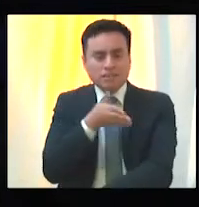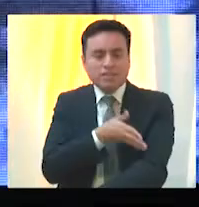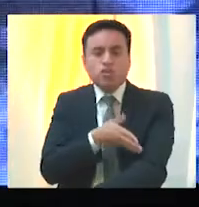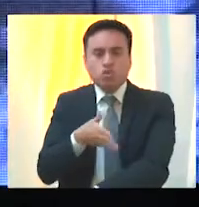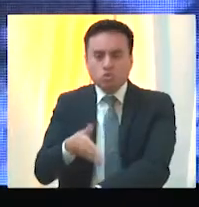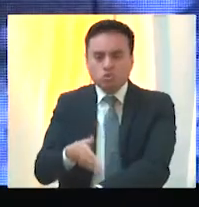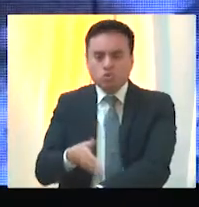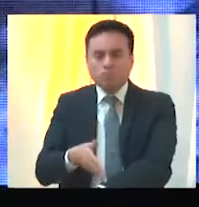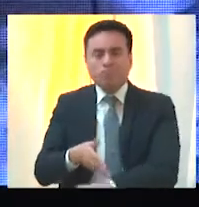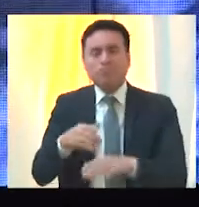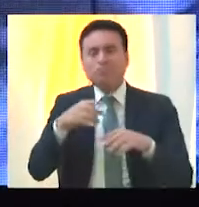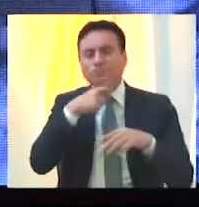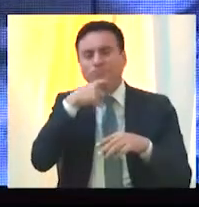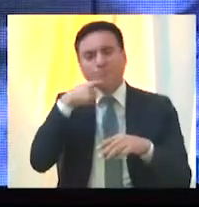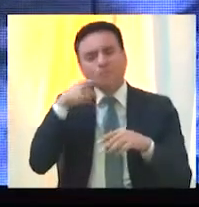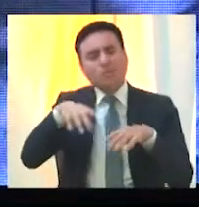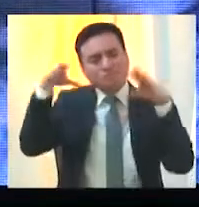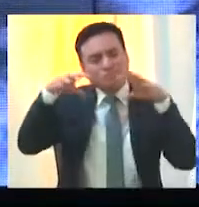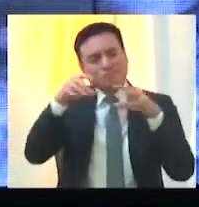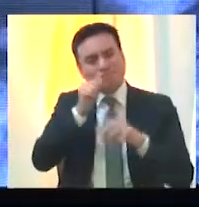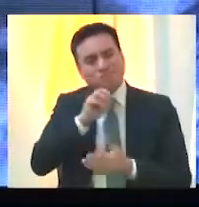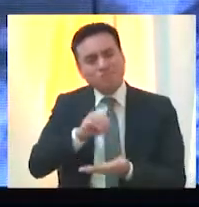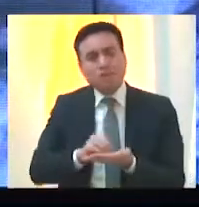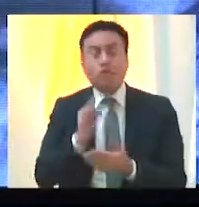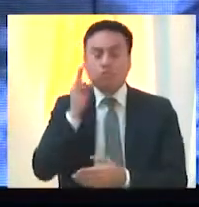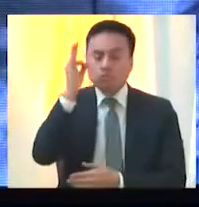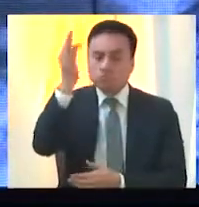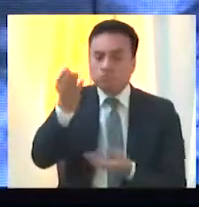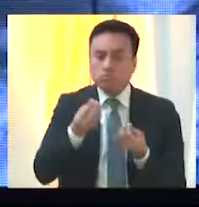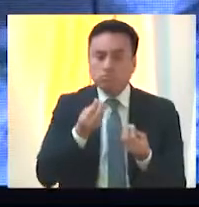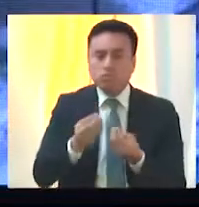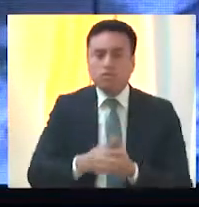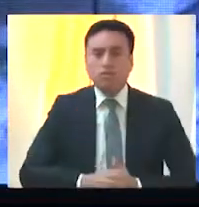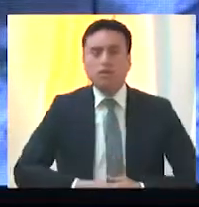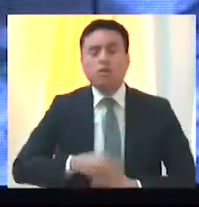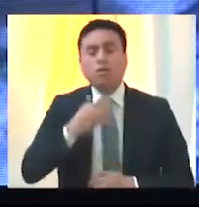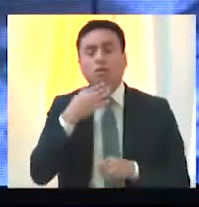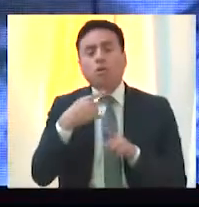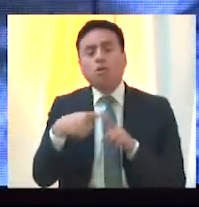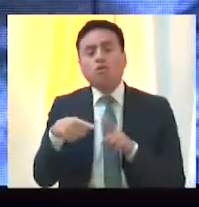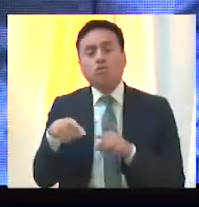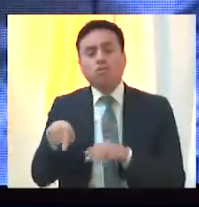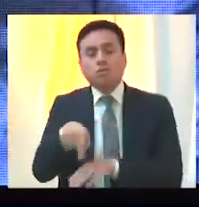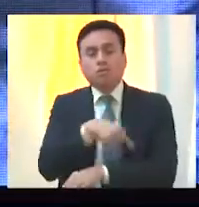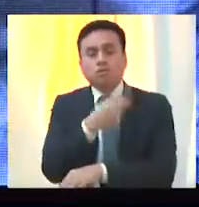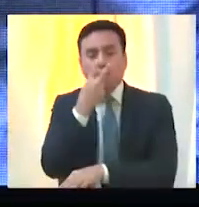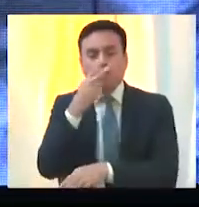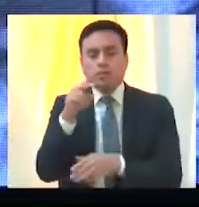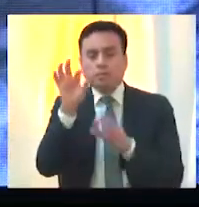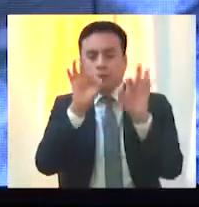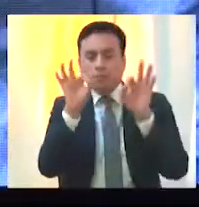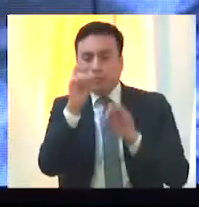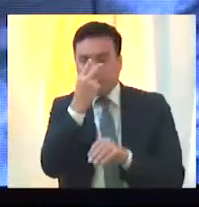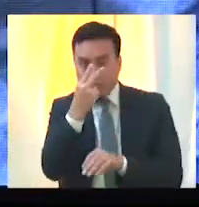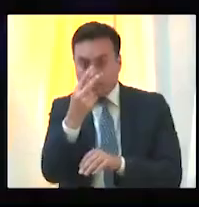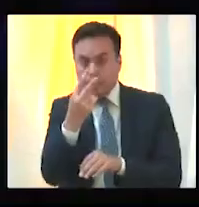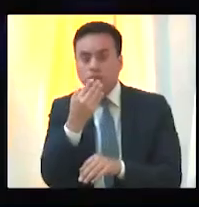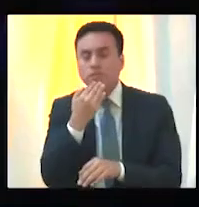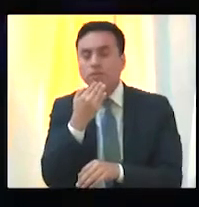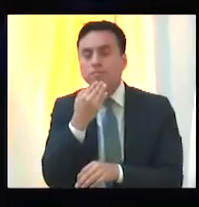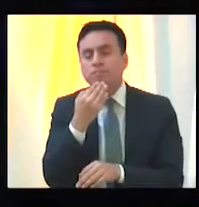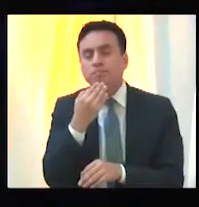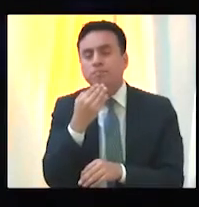la que se está secando y lo que va a pasar en el futuro. También hay otras zonas que podemos mirar en ese mapa, por ejemplo, inmediatamente